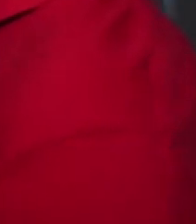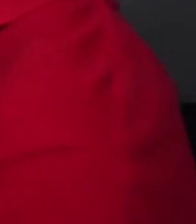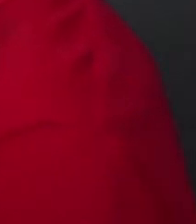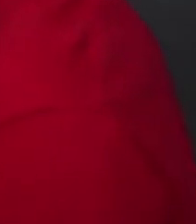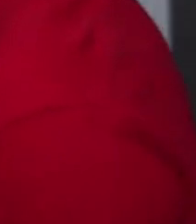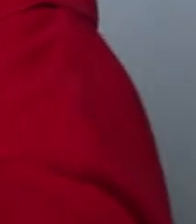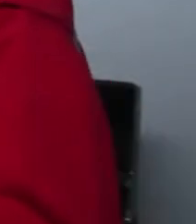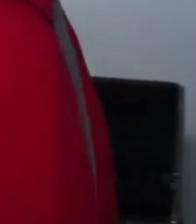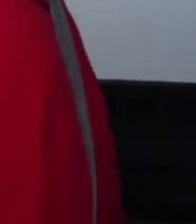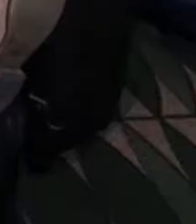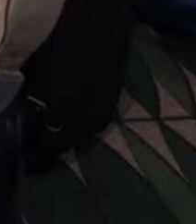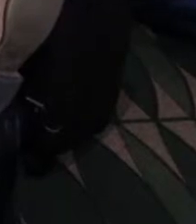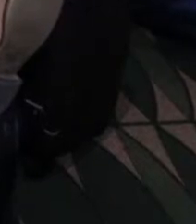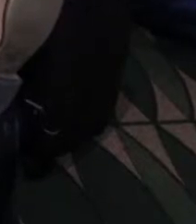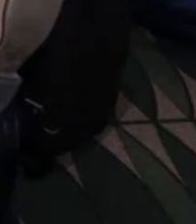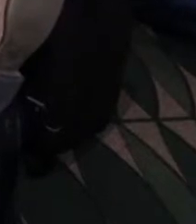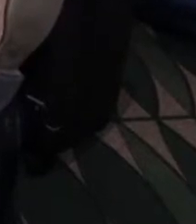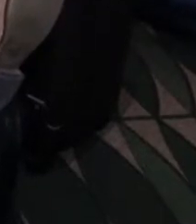Empieza la vaina.